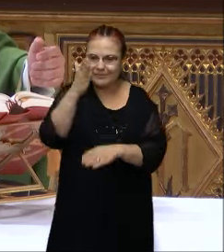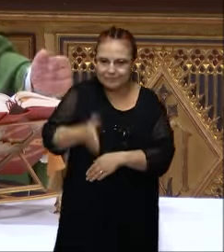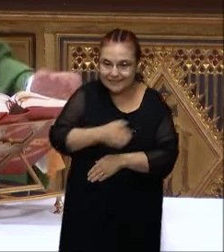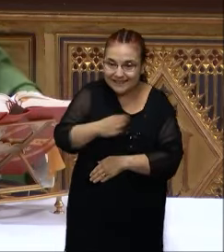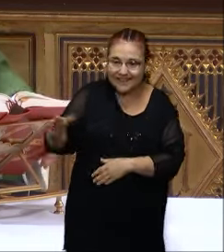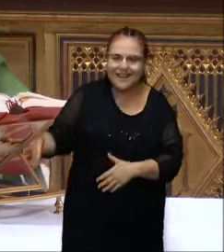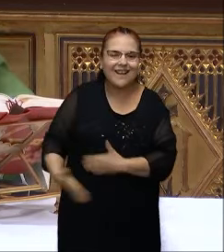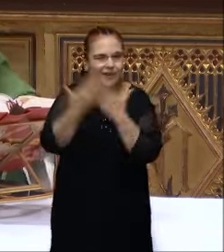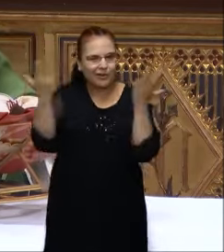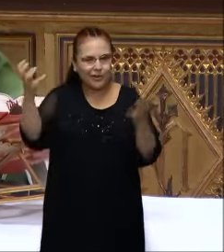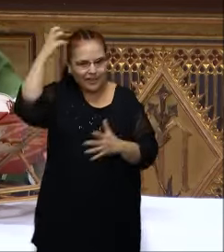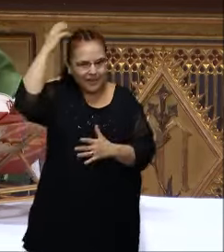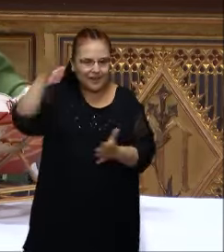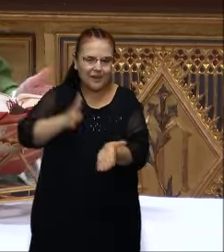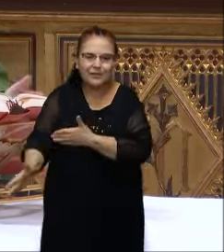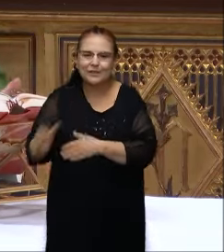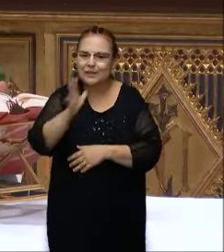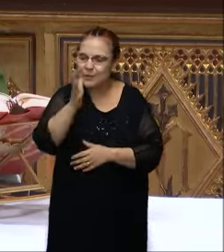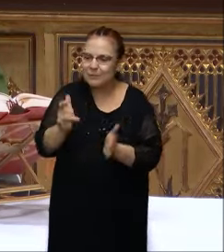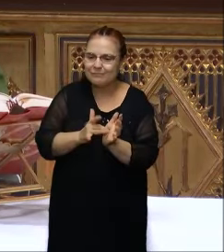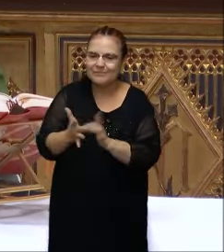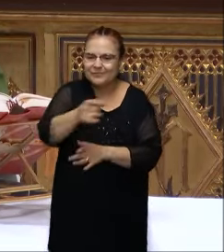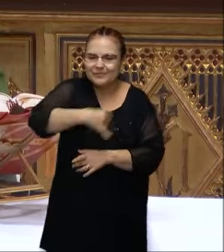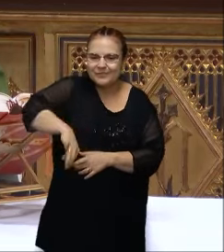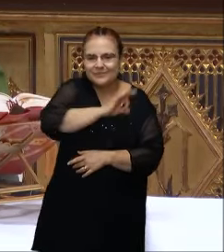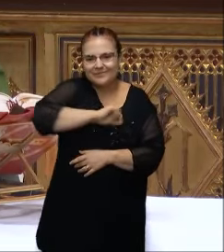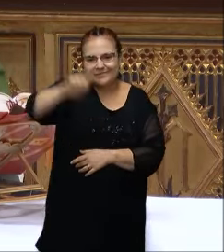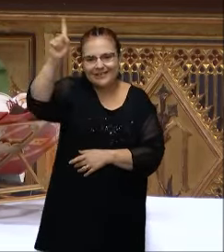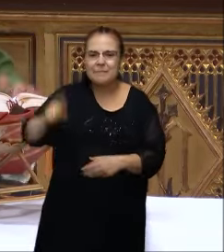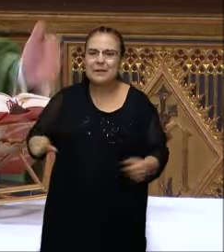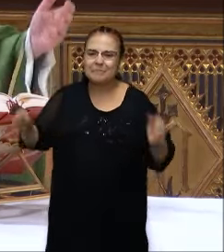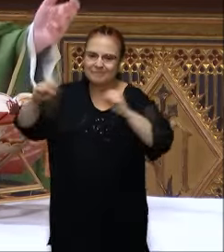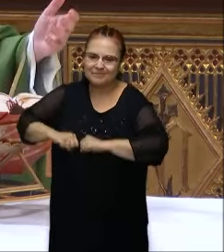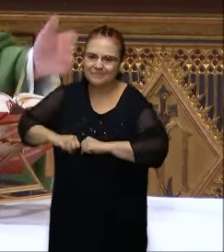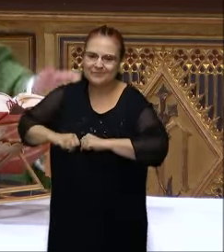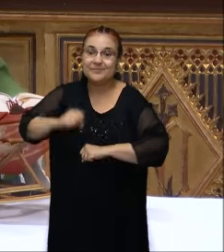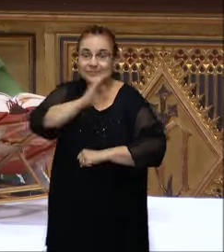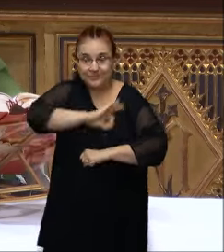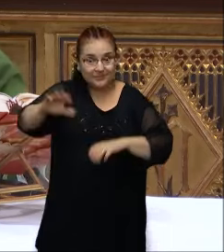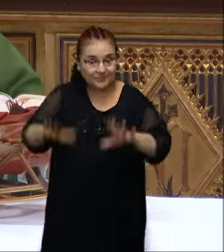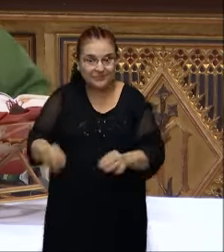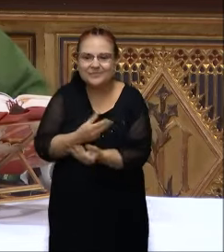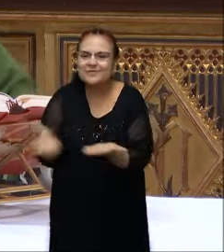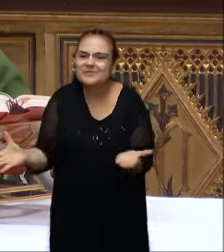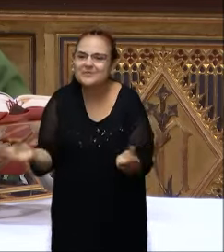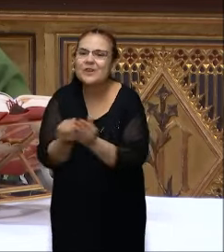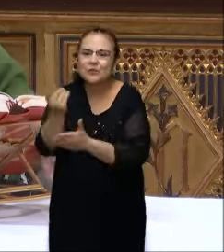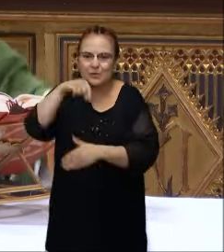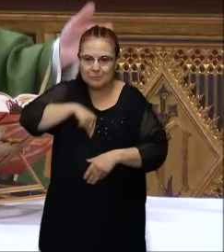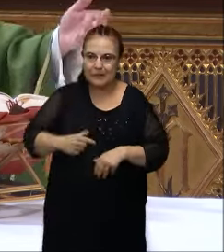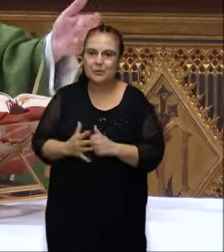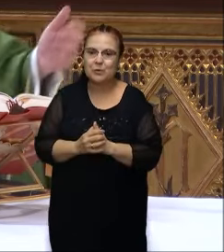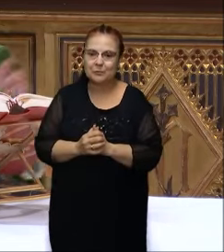la gloria del reino eterno por Jesucristo nuestro Señor. El Señor esté con